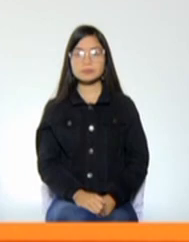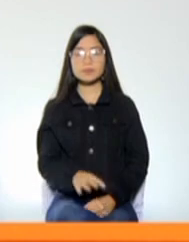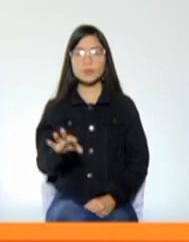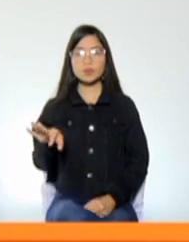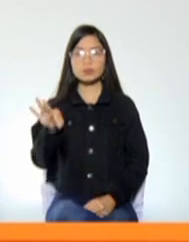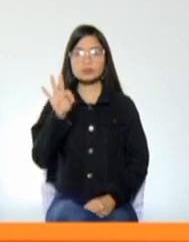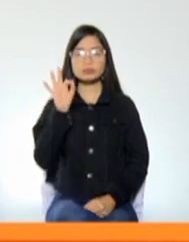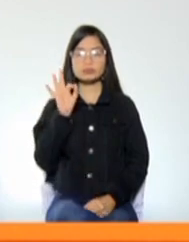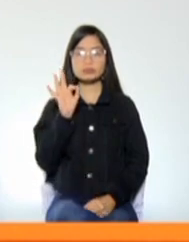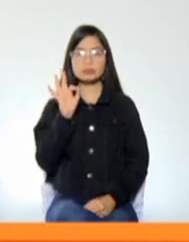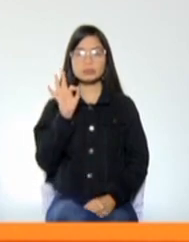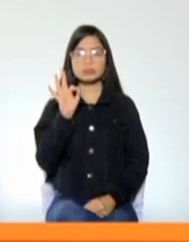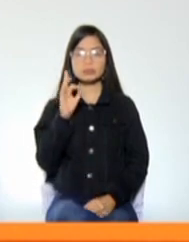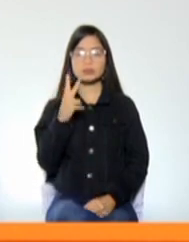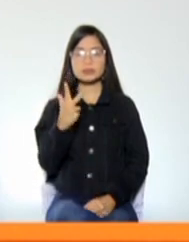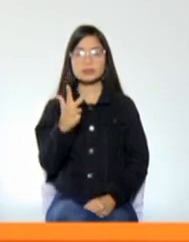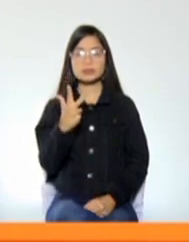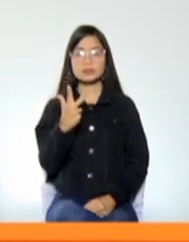el